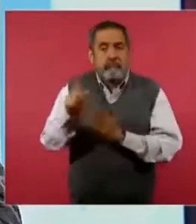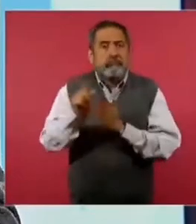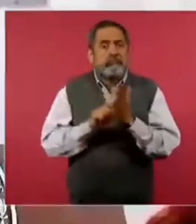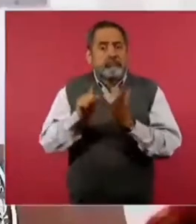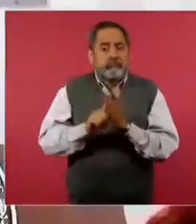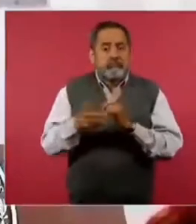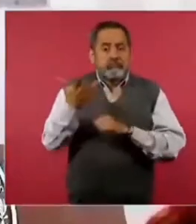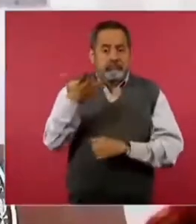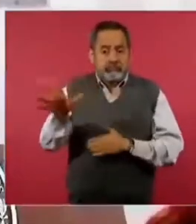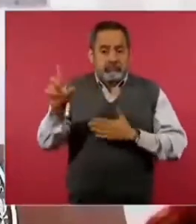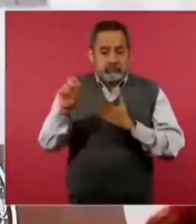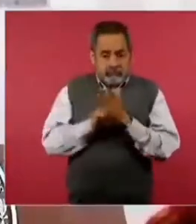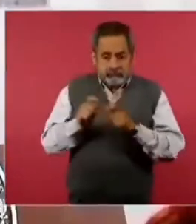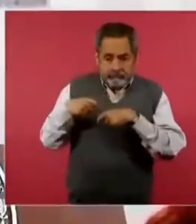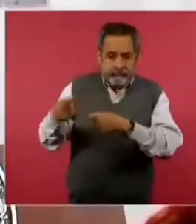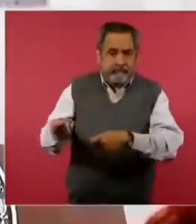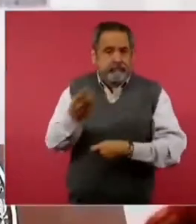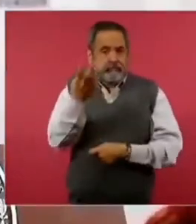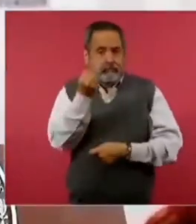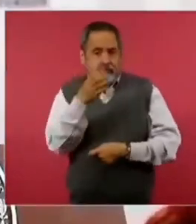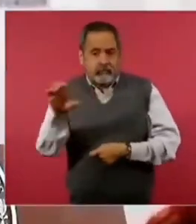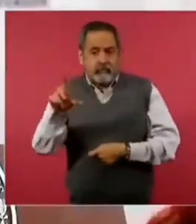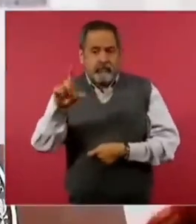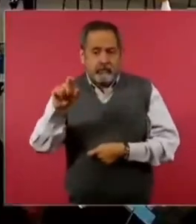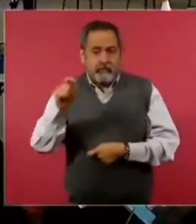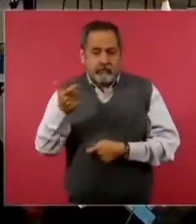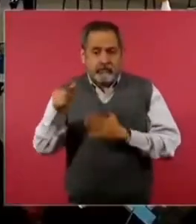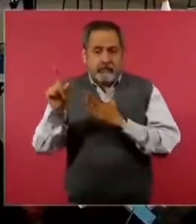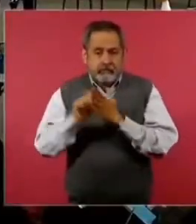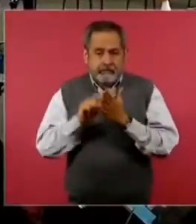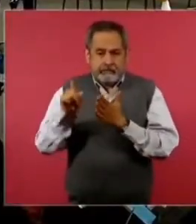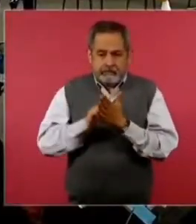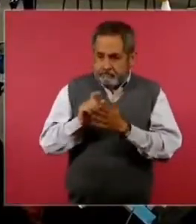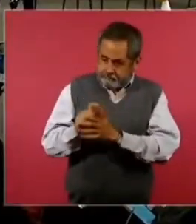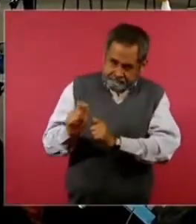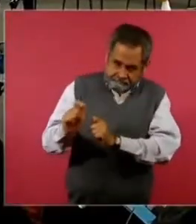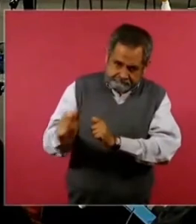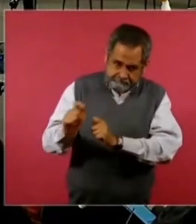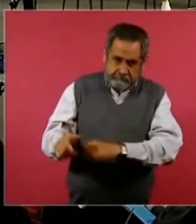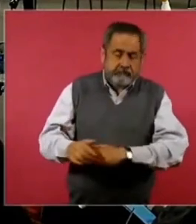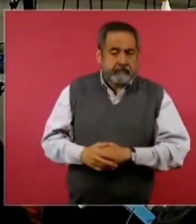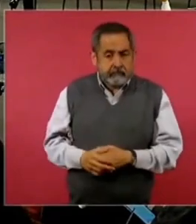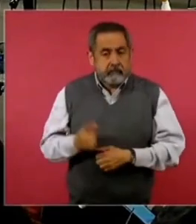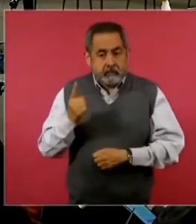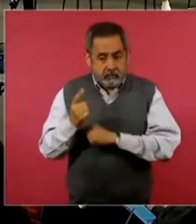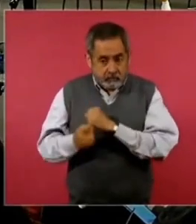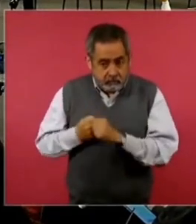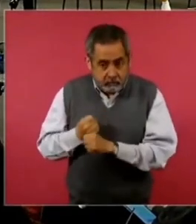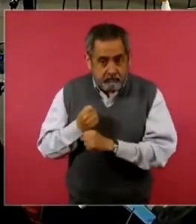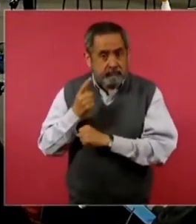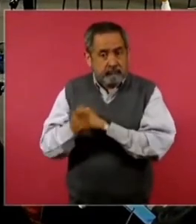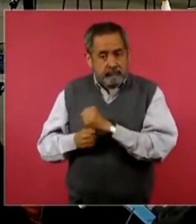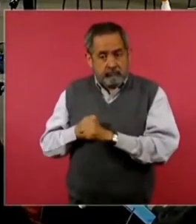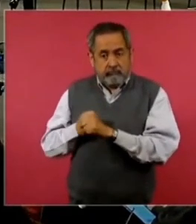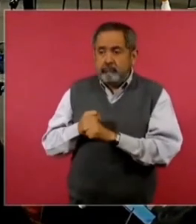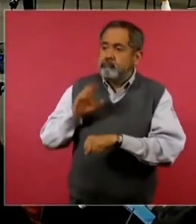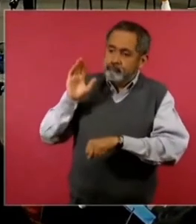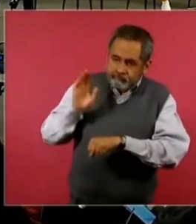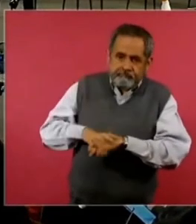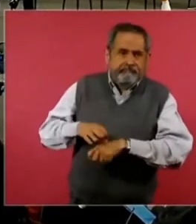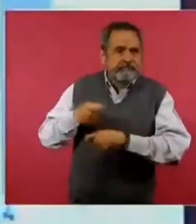10 meses de 920 pesos mensuales. De la misma manera, cada año se ha incrementado ya sea la